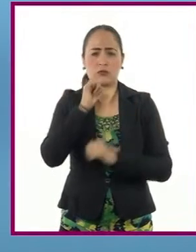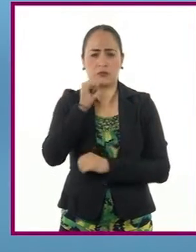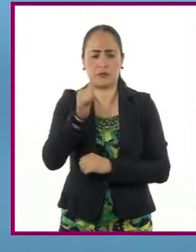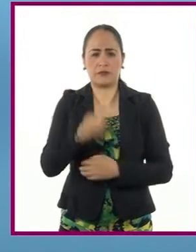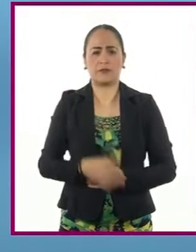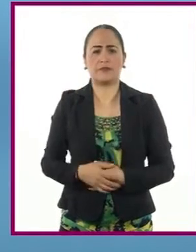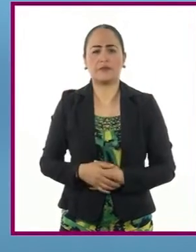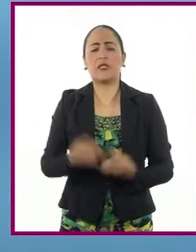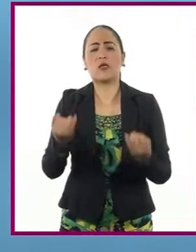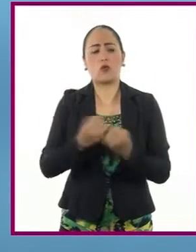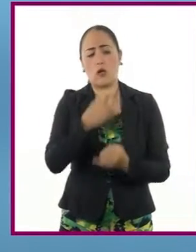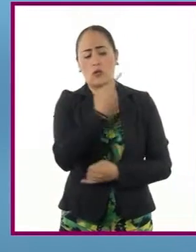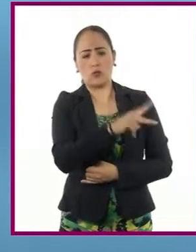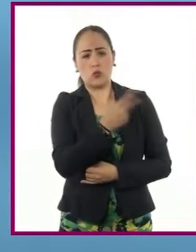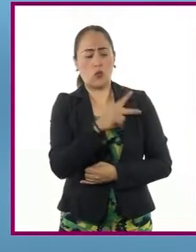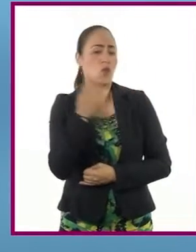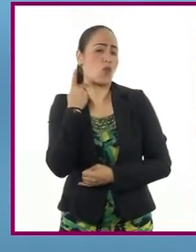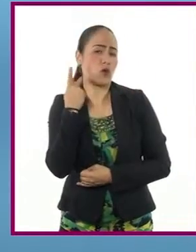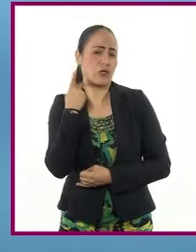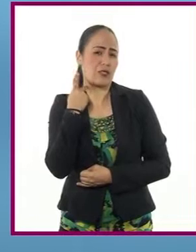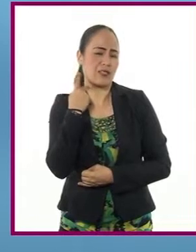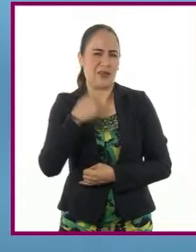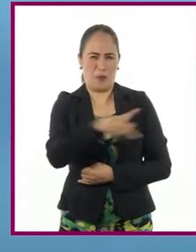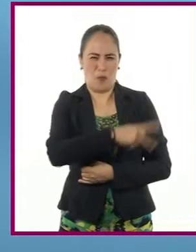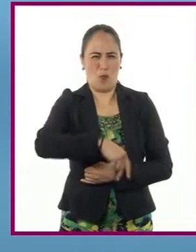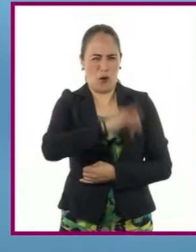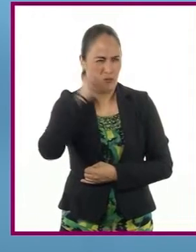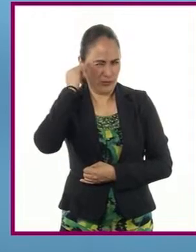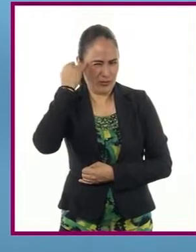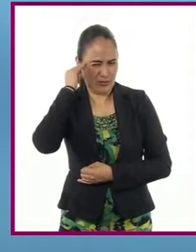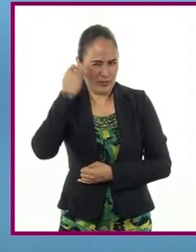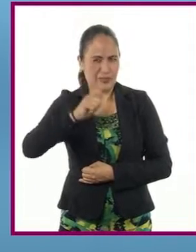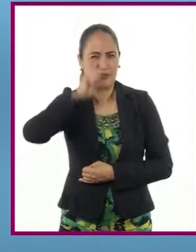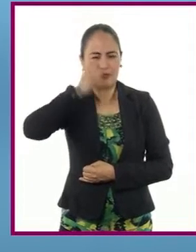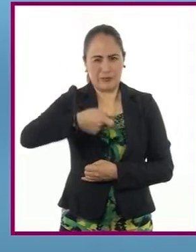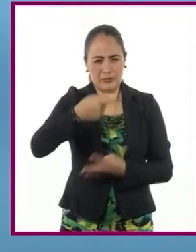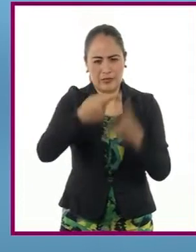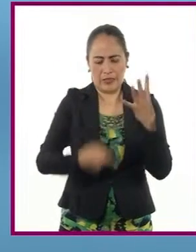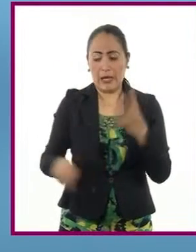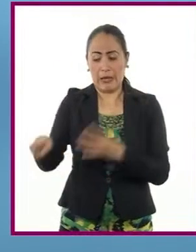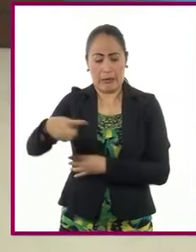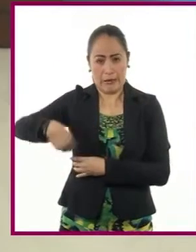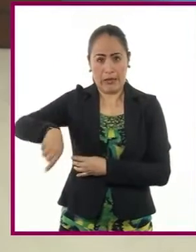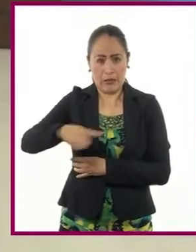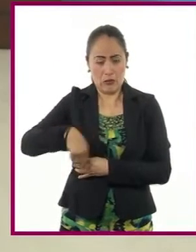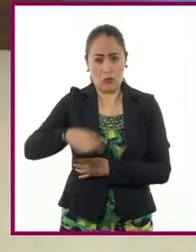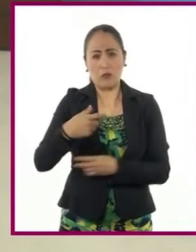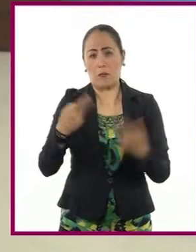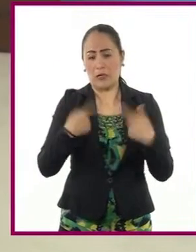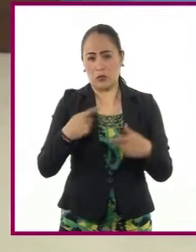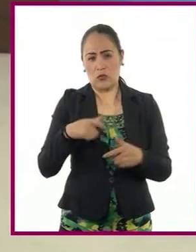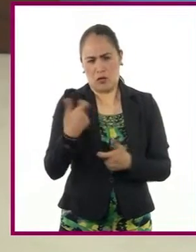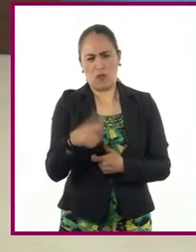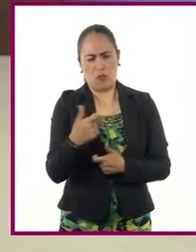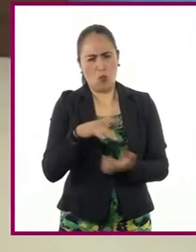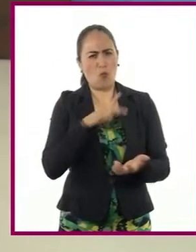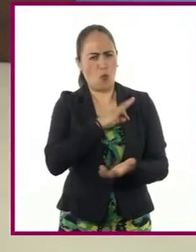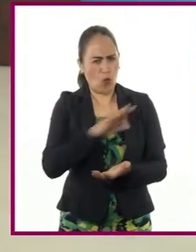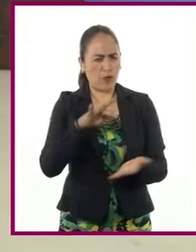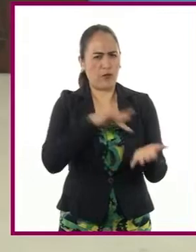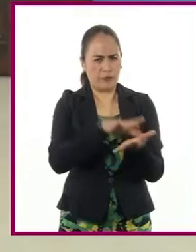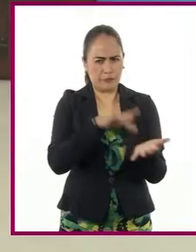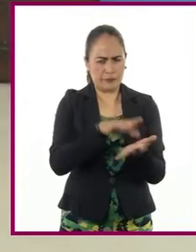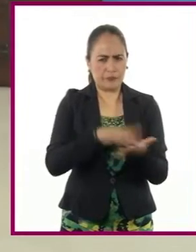la política indígena será decisiva la colaboración de la propia nobleza india. Caciques y principales